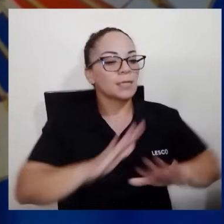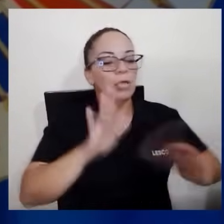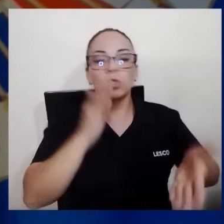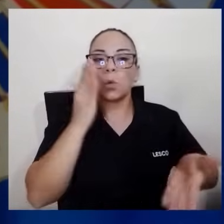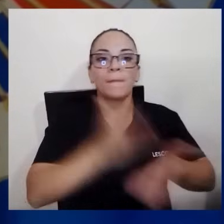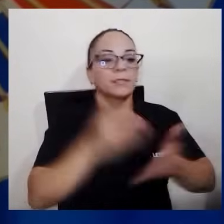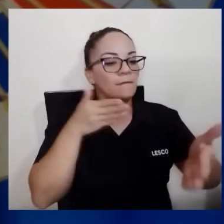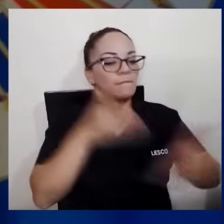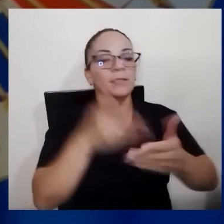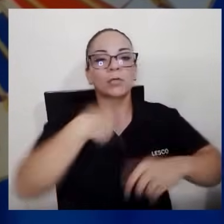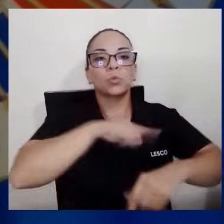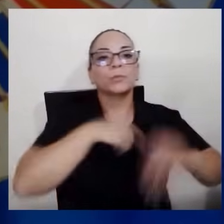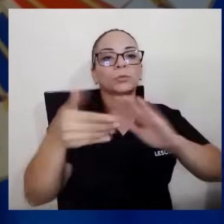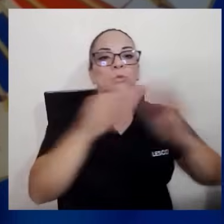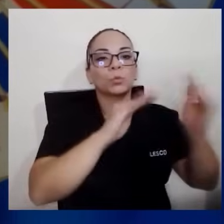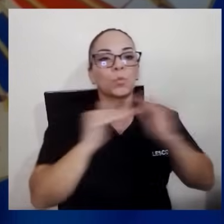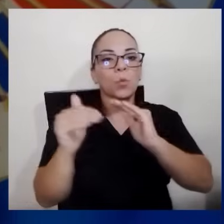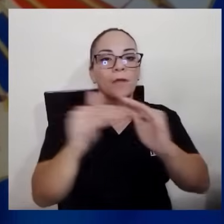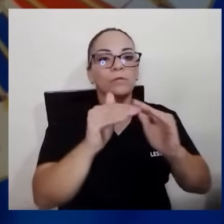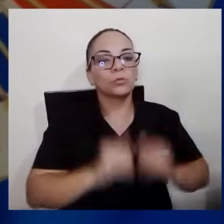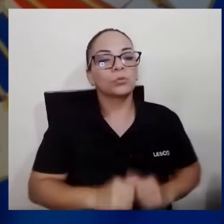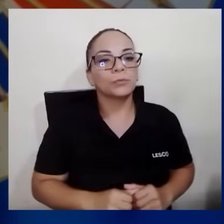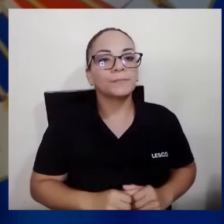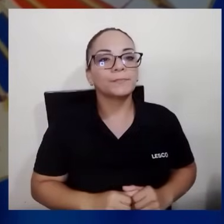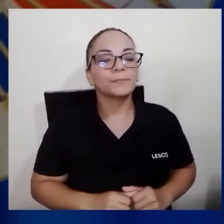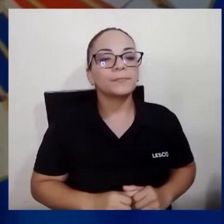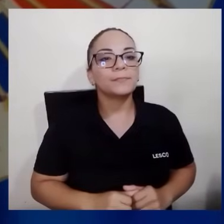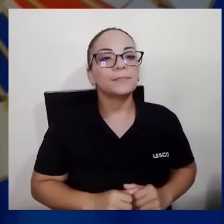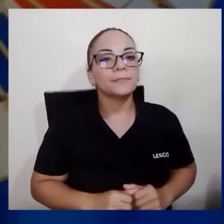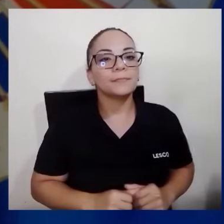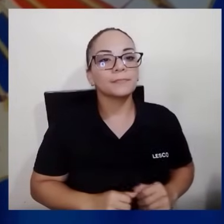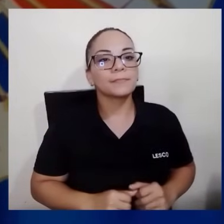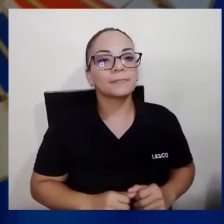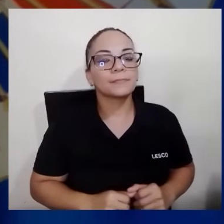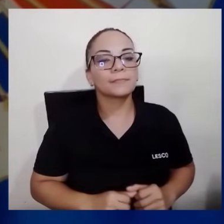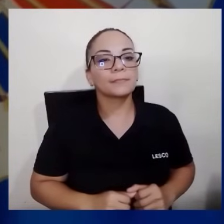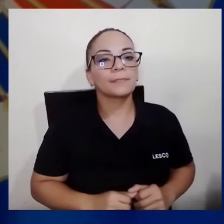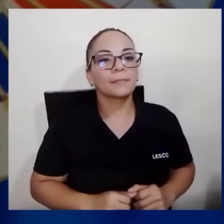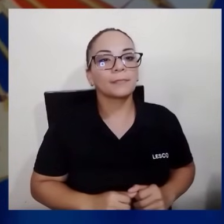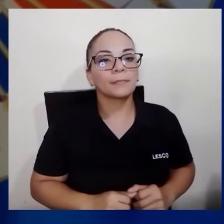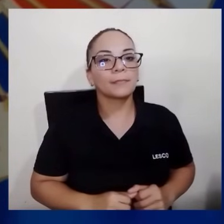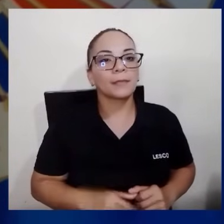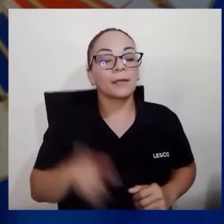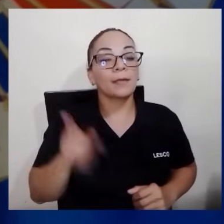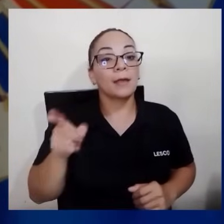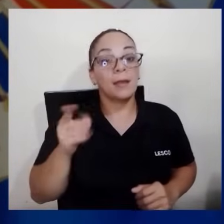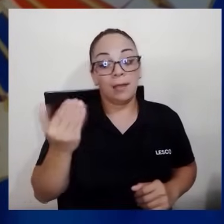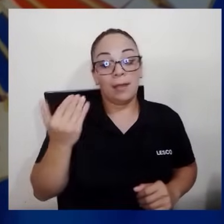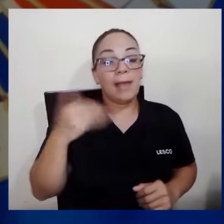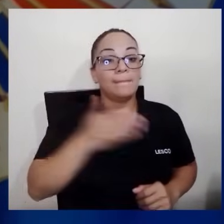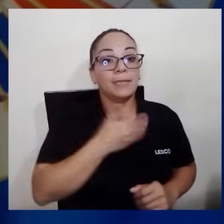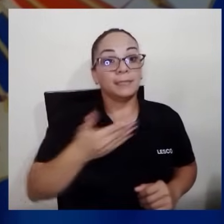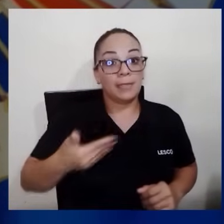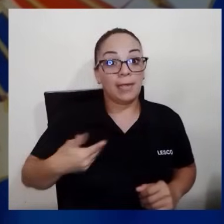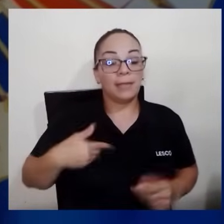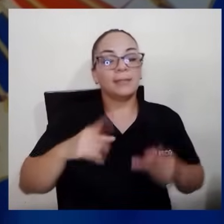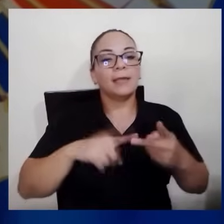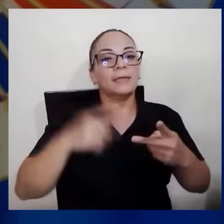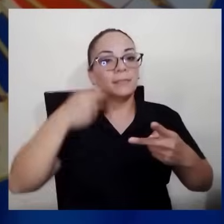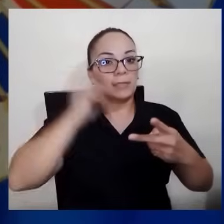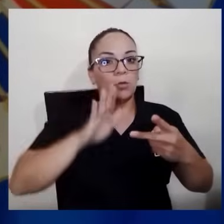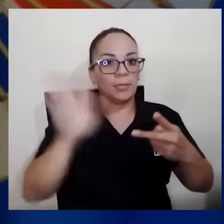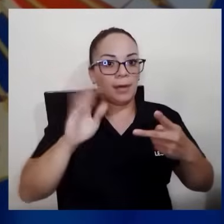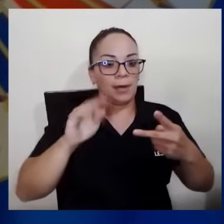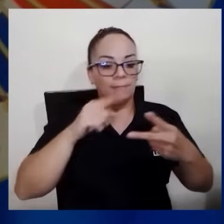pueblos mencionaron tanto el presidente como secretario general